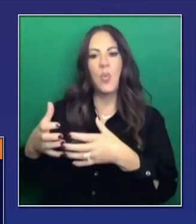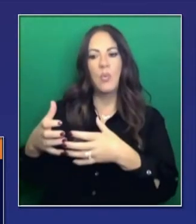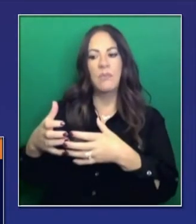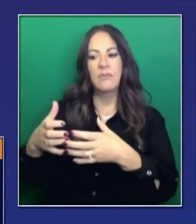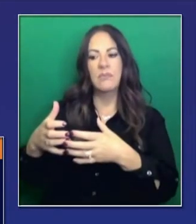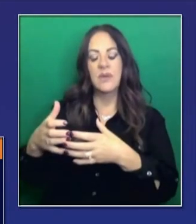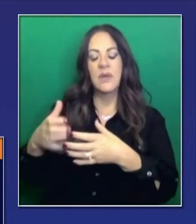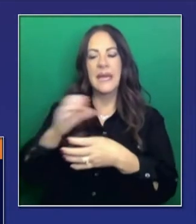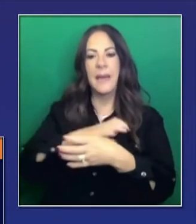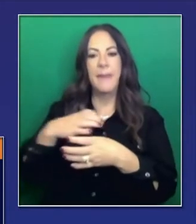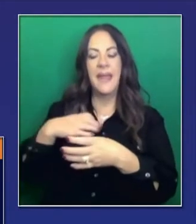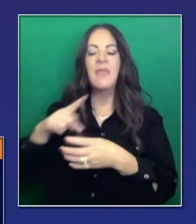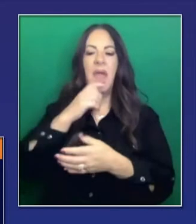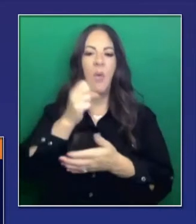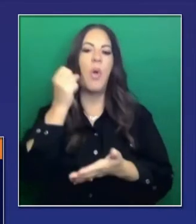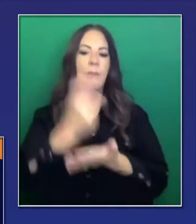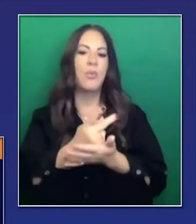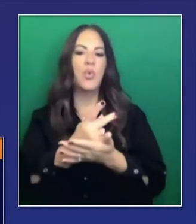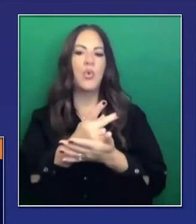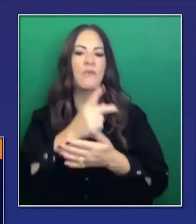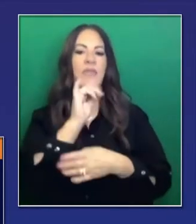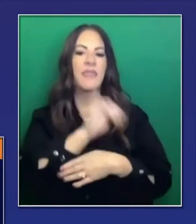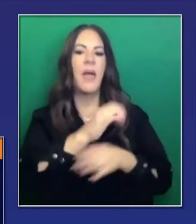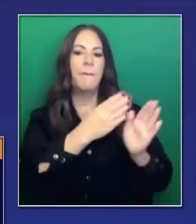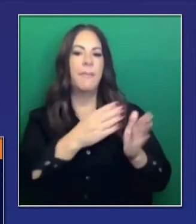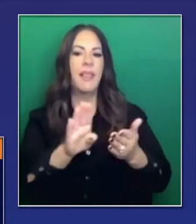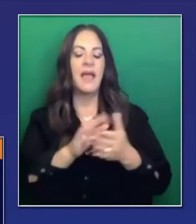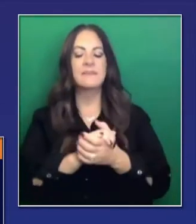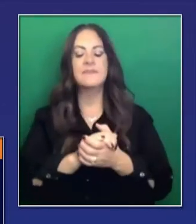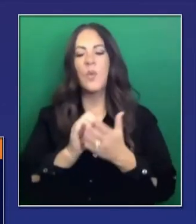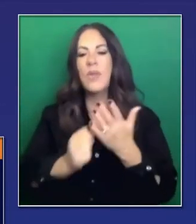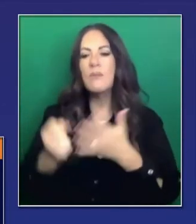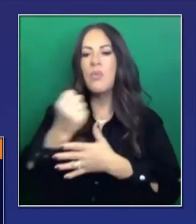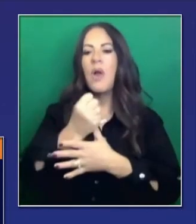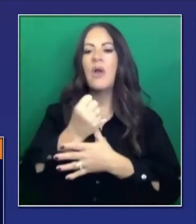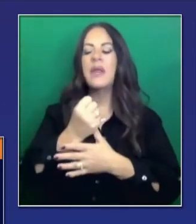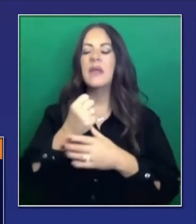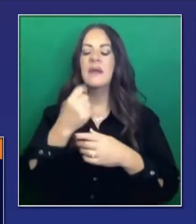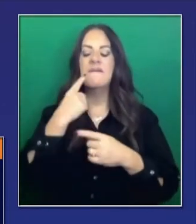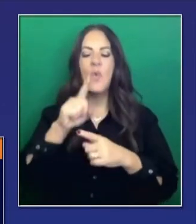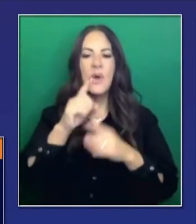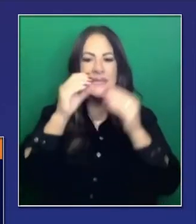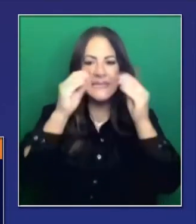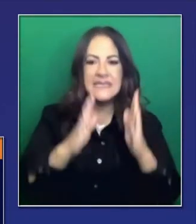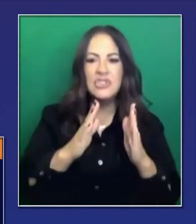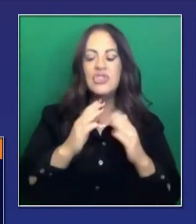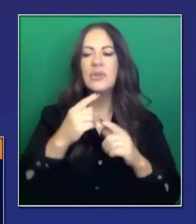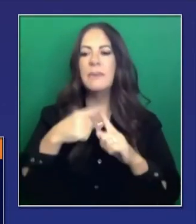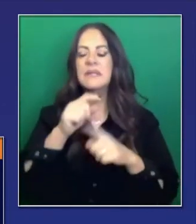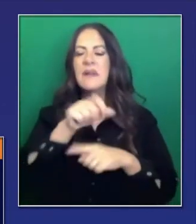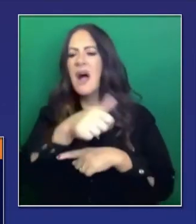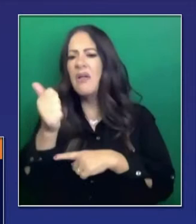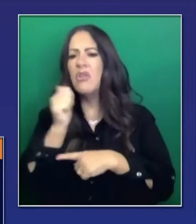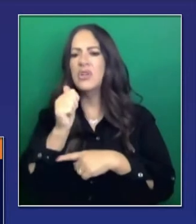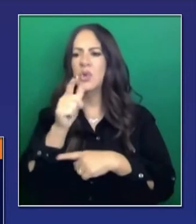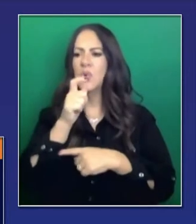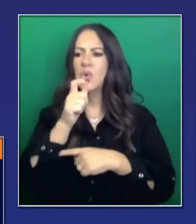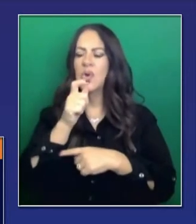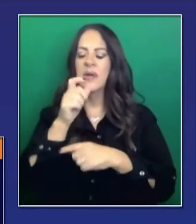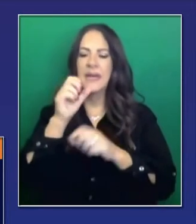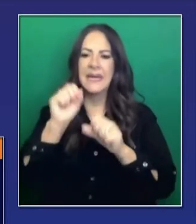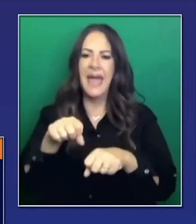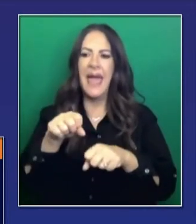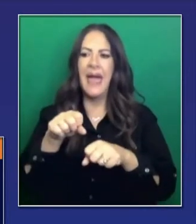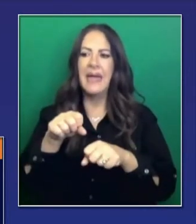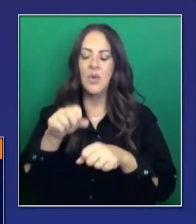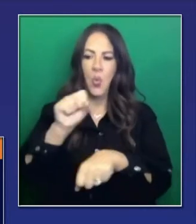Esa es buena noticia en cuanto a la administración de vacunas y la prioridad, particularmente para maestros y otras personas críticas, para